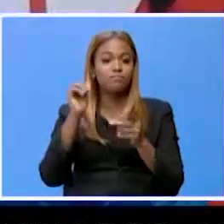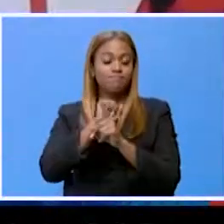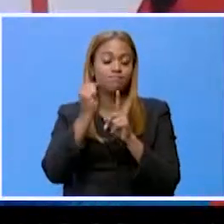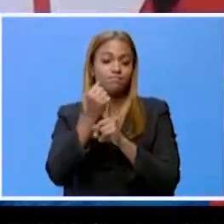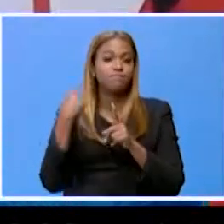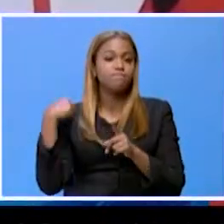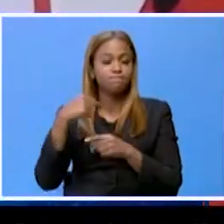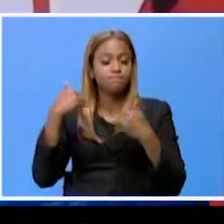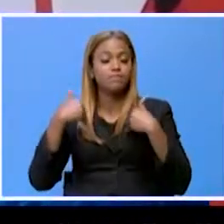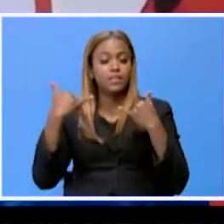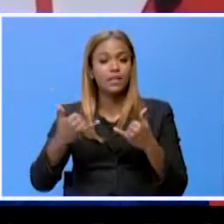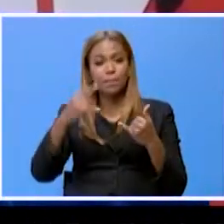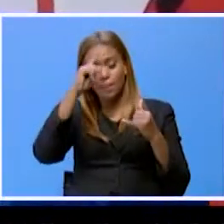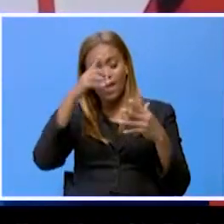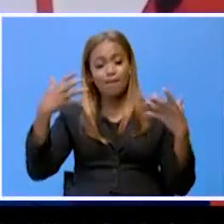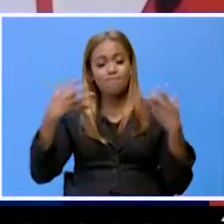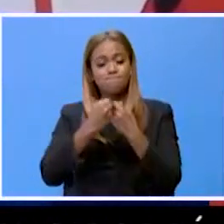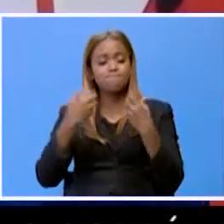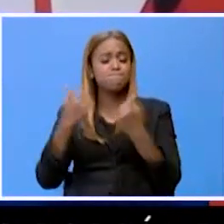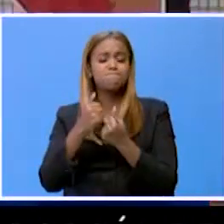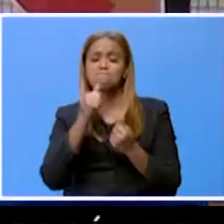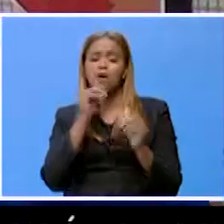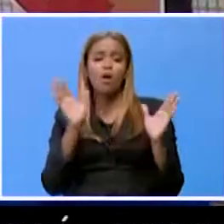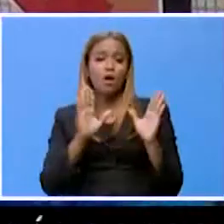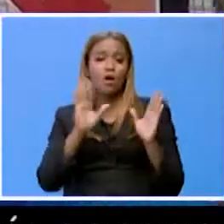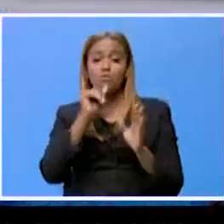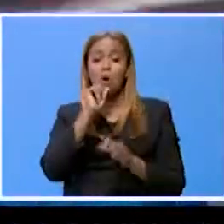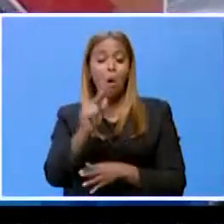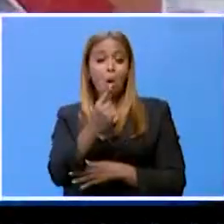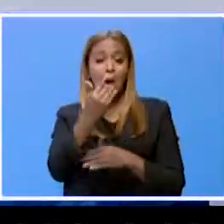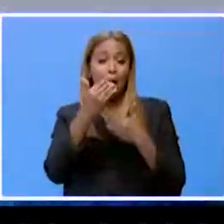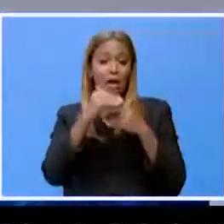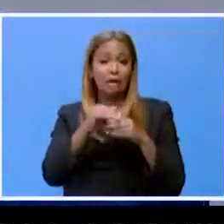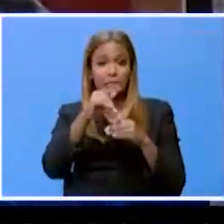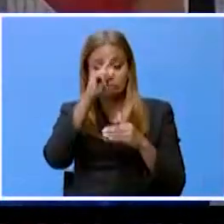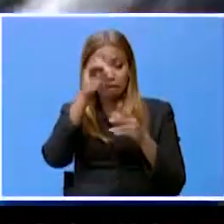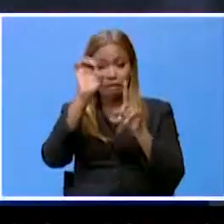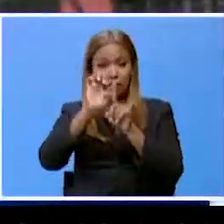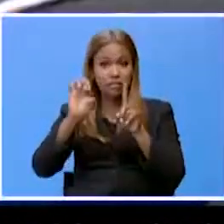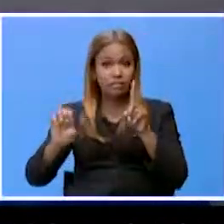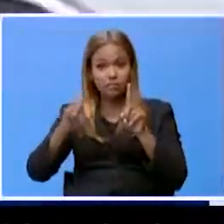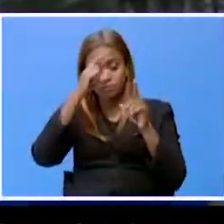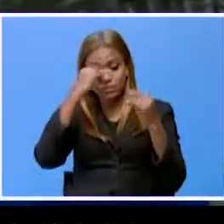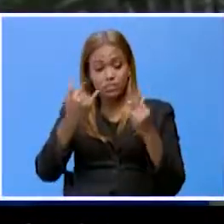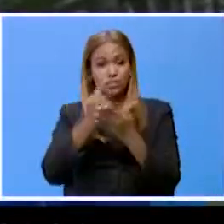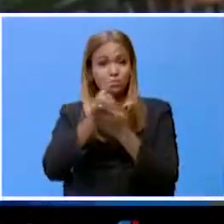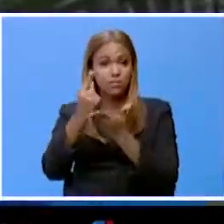en materia de accidentes de tránsito, que no solamente se limitan a las estadísticas